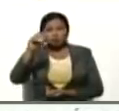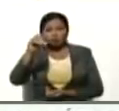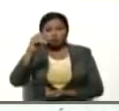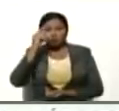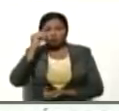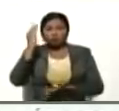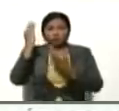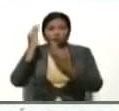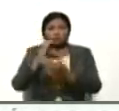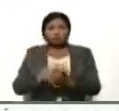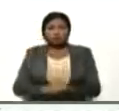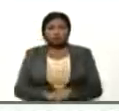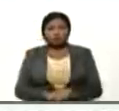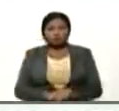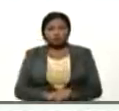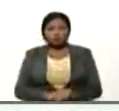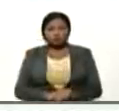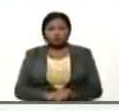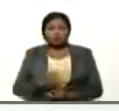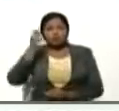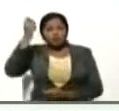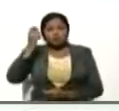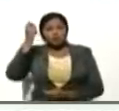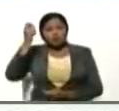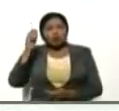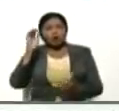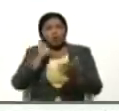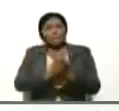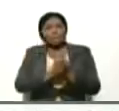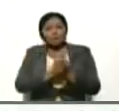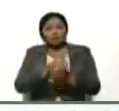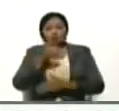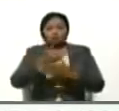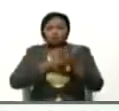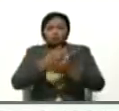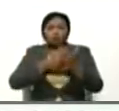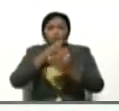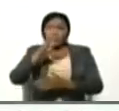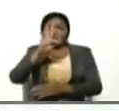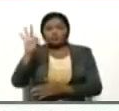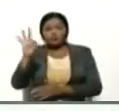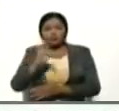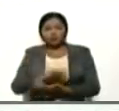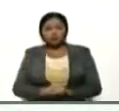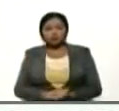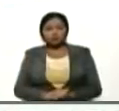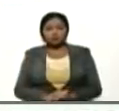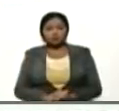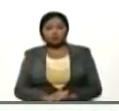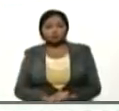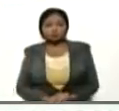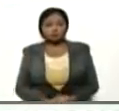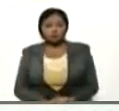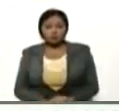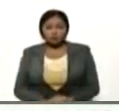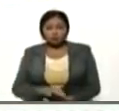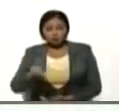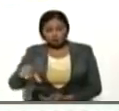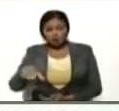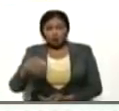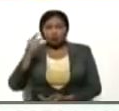Gerardo Márquez, diputado, compañero, combatiente del 4 de febrero. Para el estado